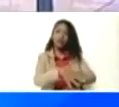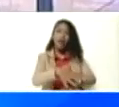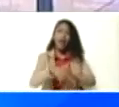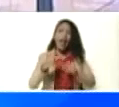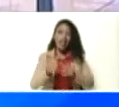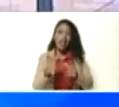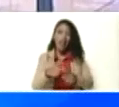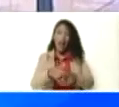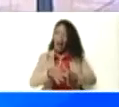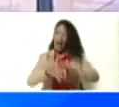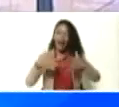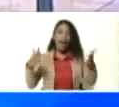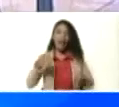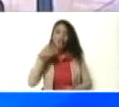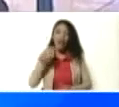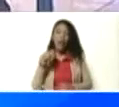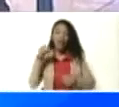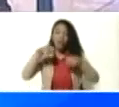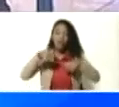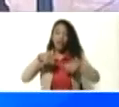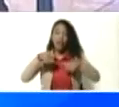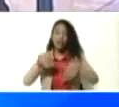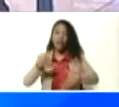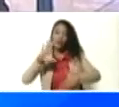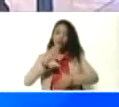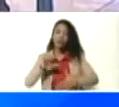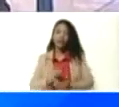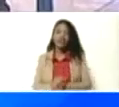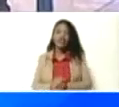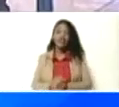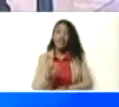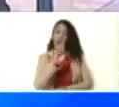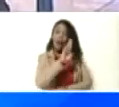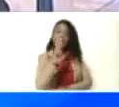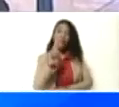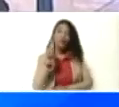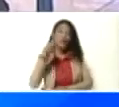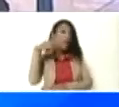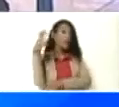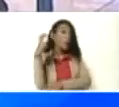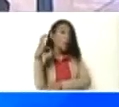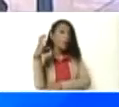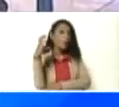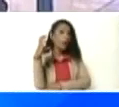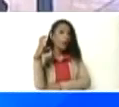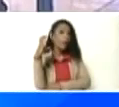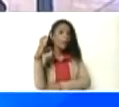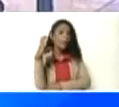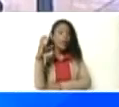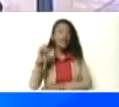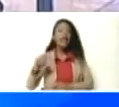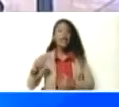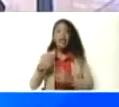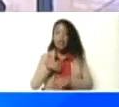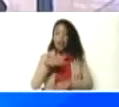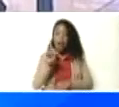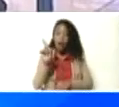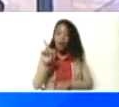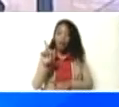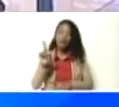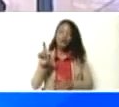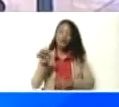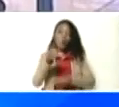gran verdad de este continente. Ya la República de Colombia y las Provincias Unidas de